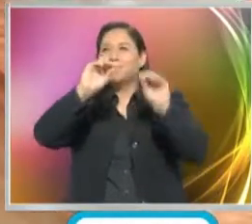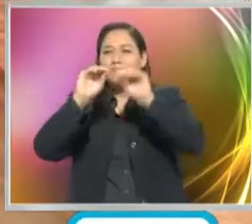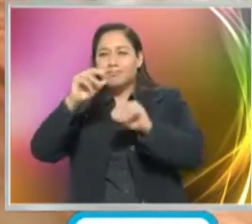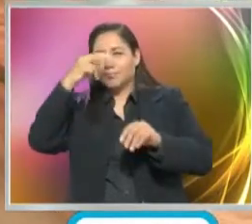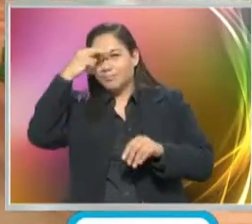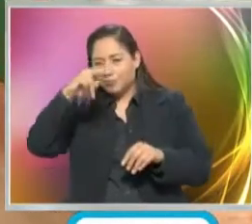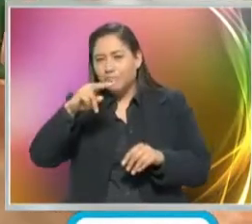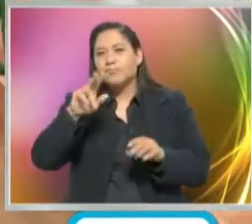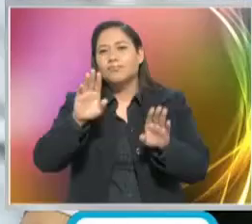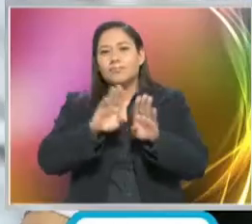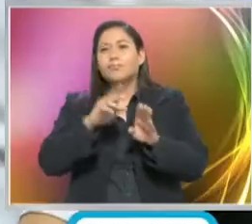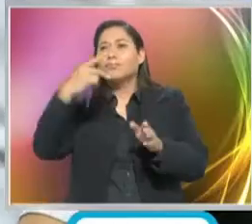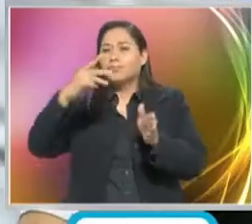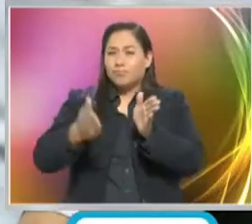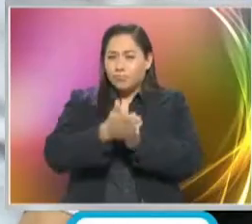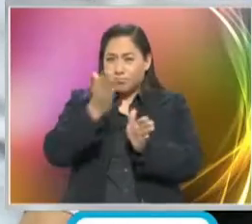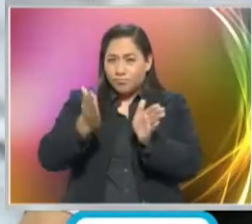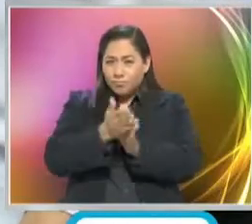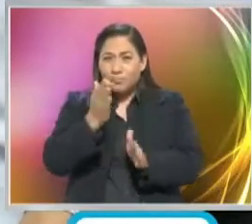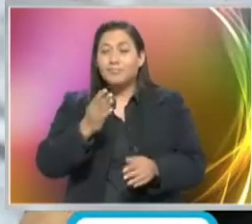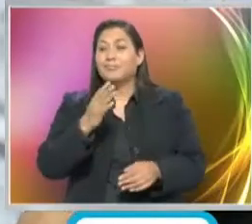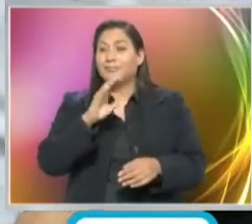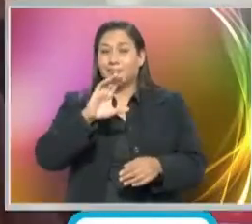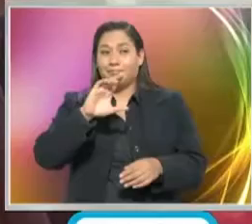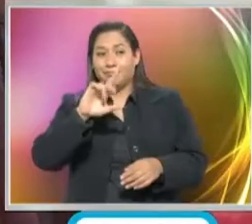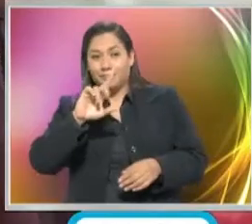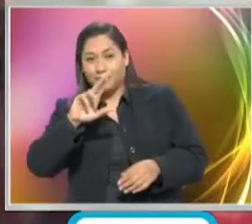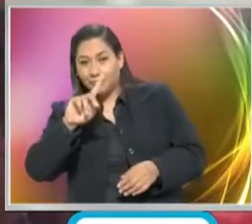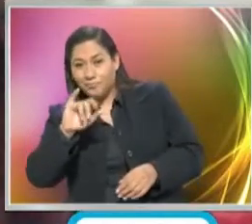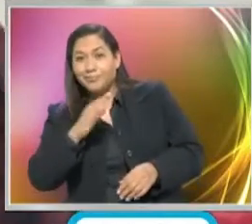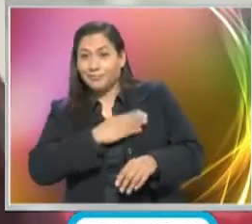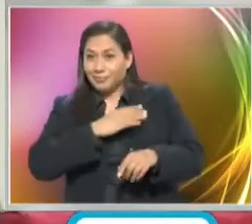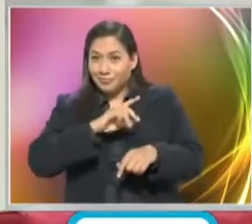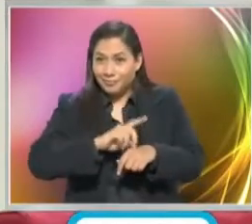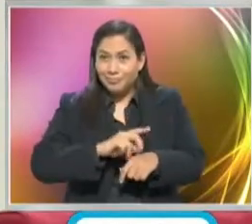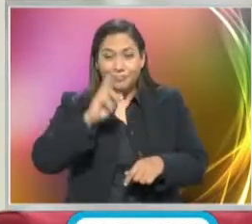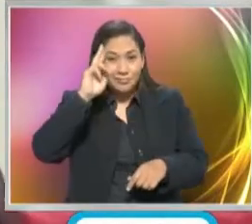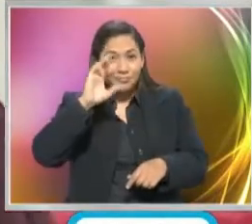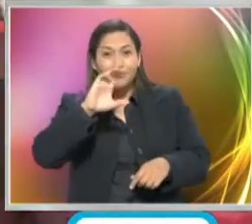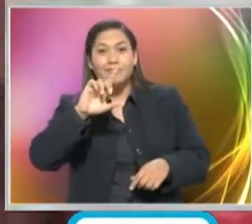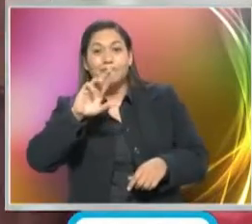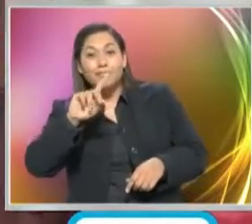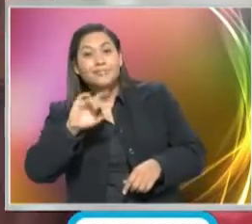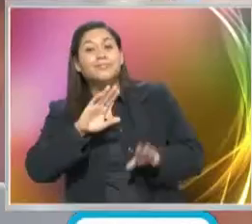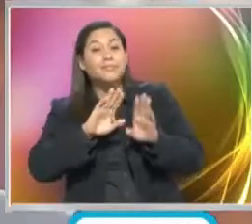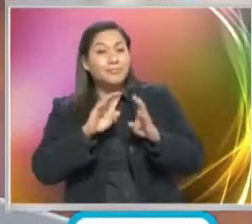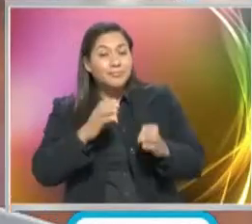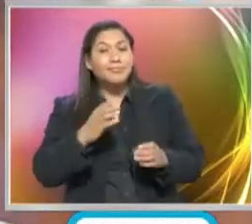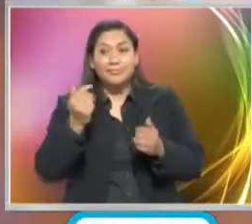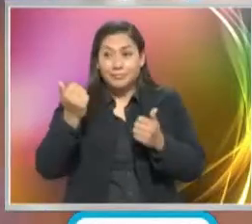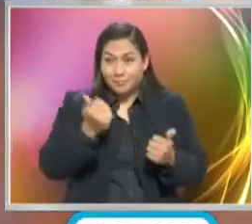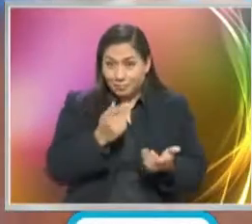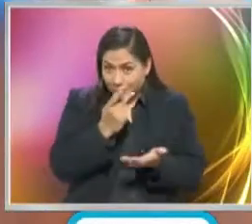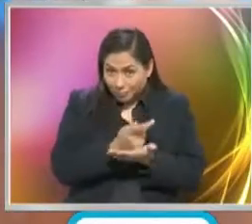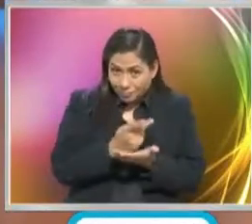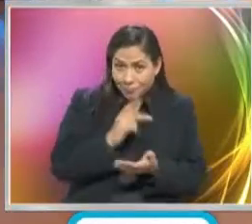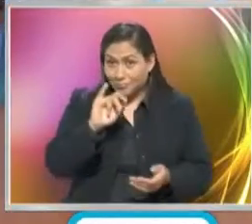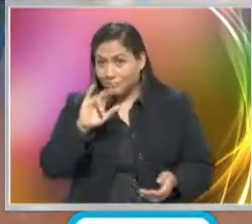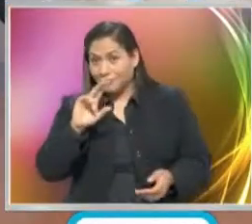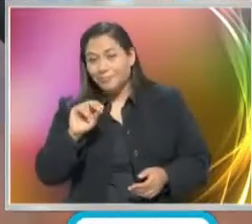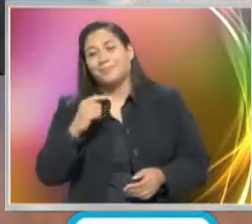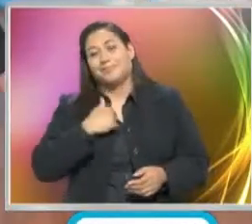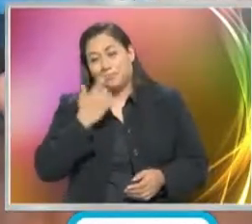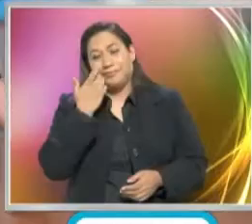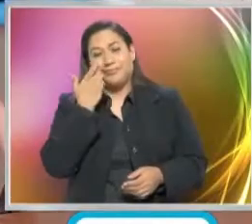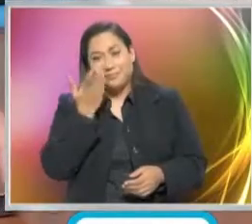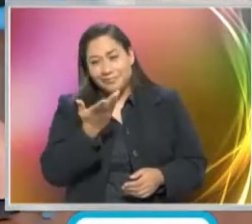través de sus construcciones. Claudia, buenos días. Buenos días. Hola, buenos Claudia. días. ¿Cómo están? ¿Qué nos trajiste? ¿Nos trajiste plata o no? Ay, pues yo